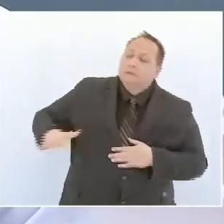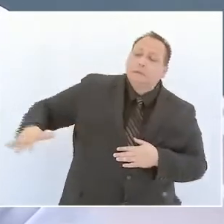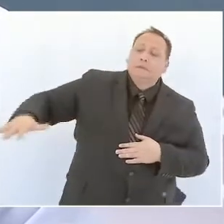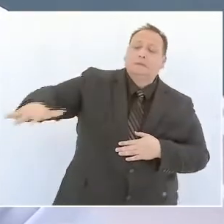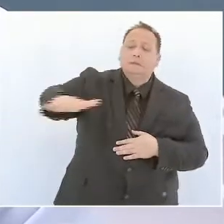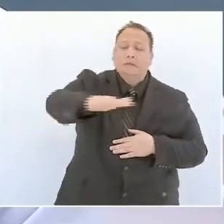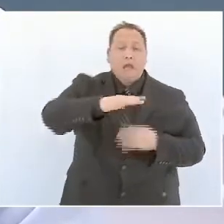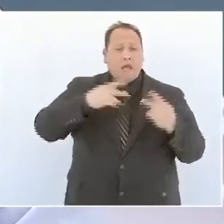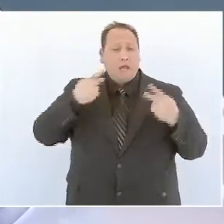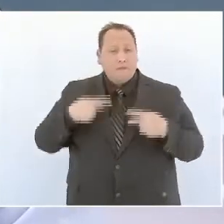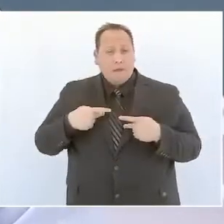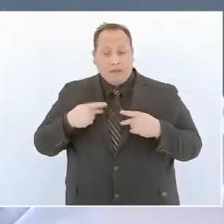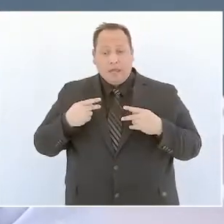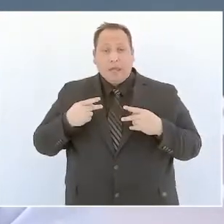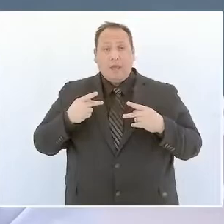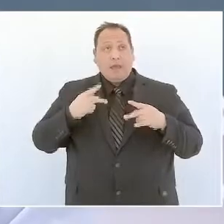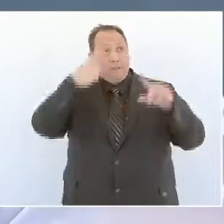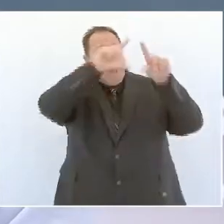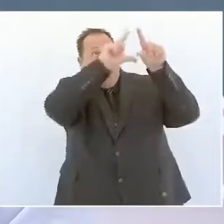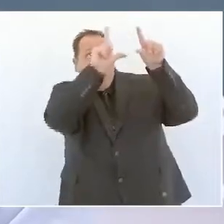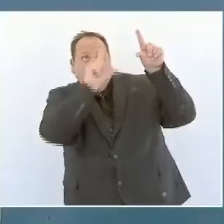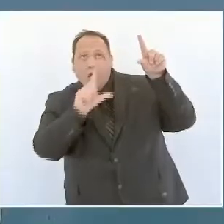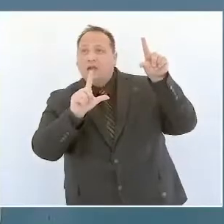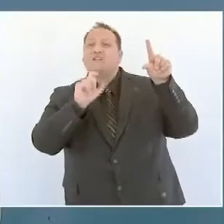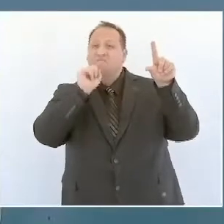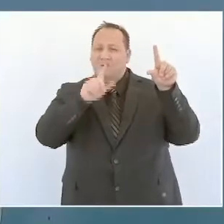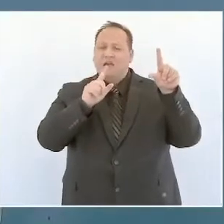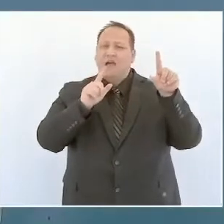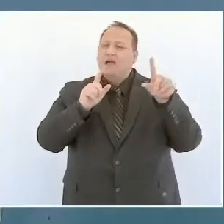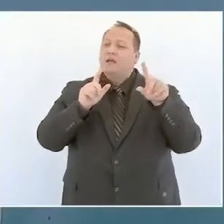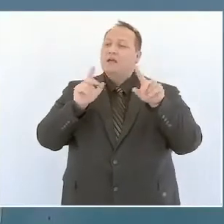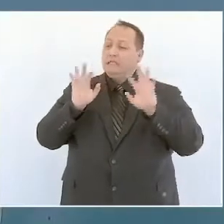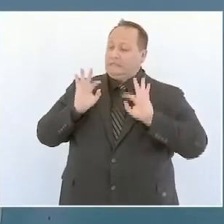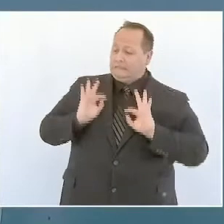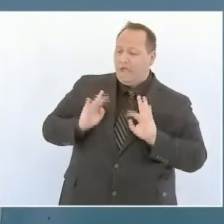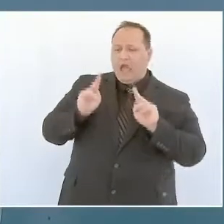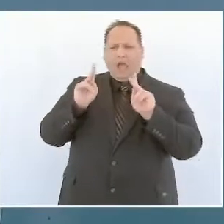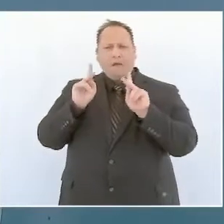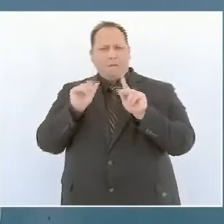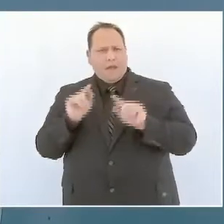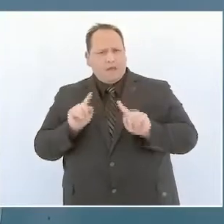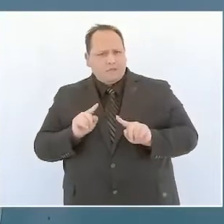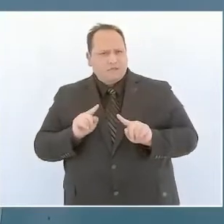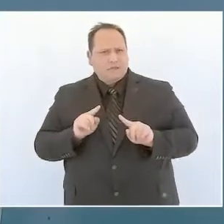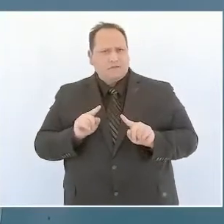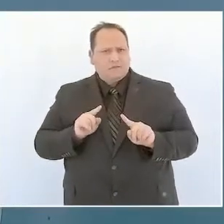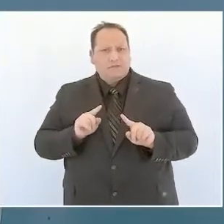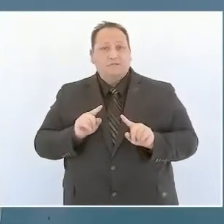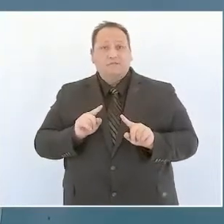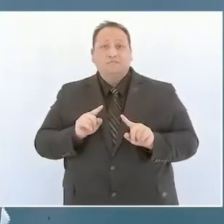y la tranquilidad en el país tiene dos pies.